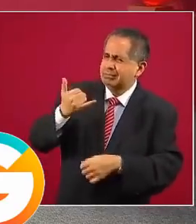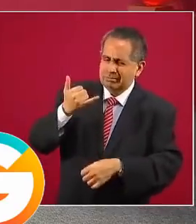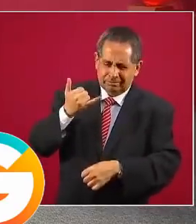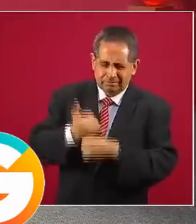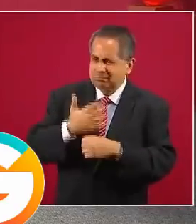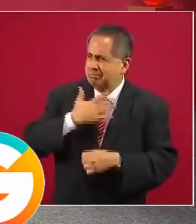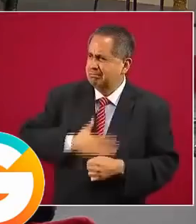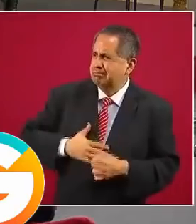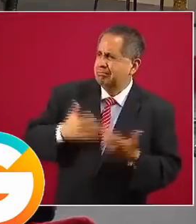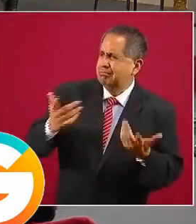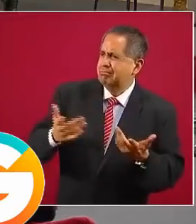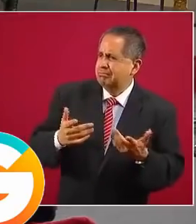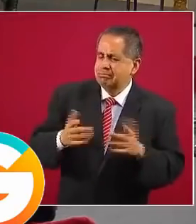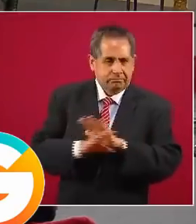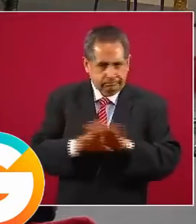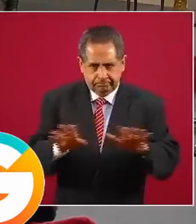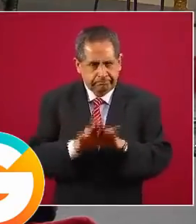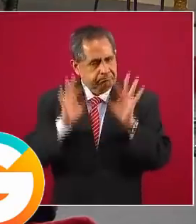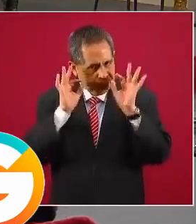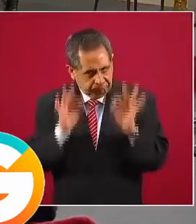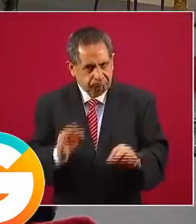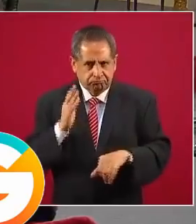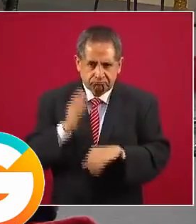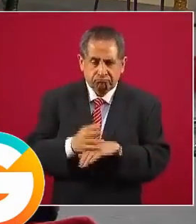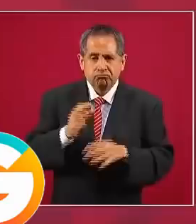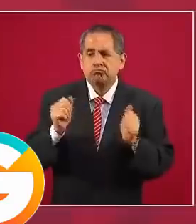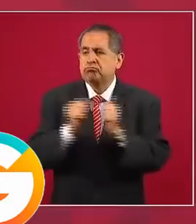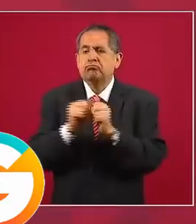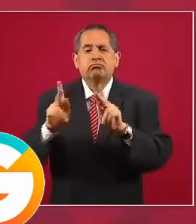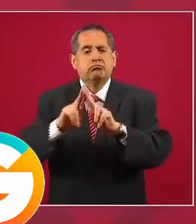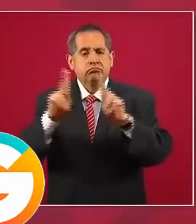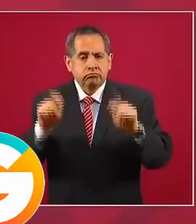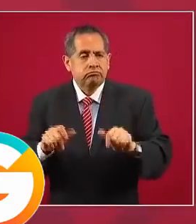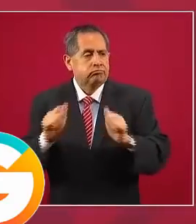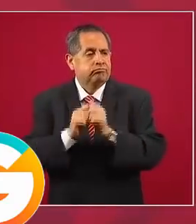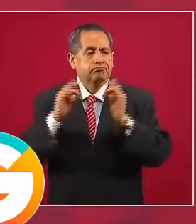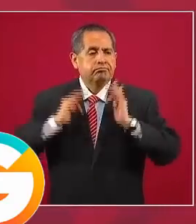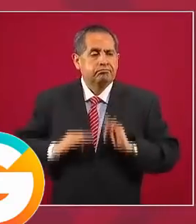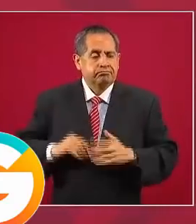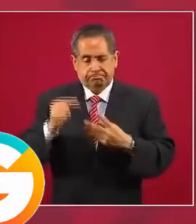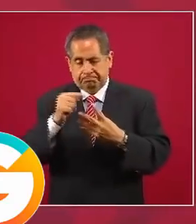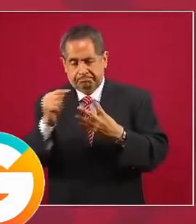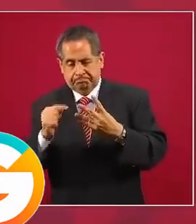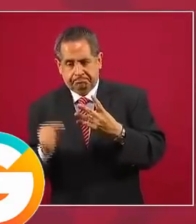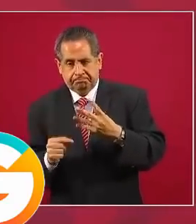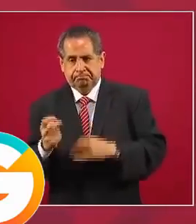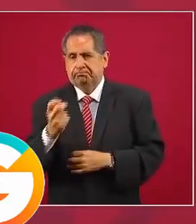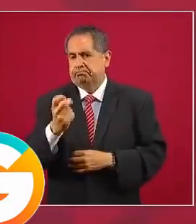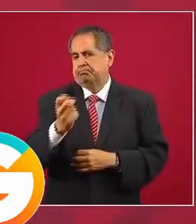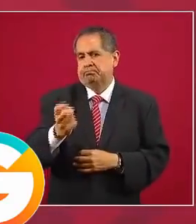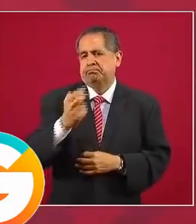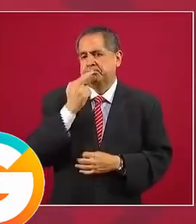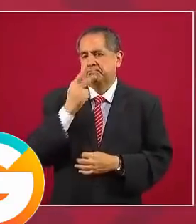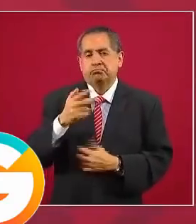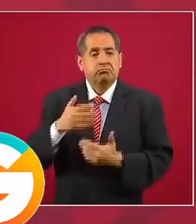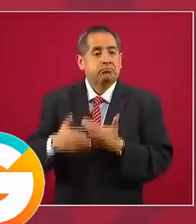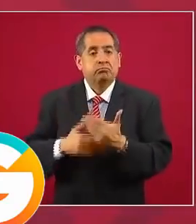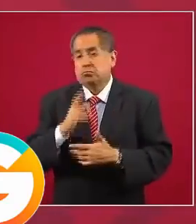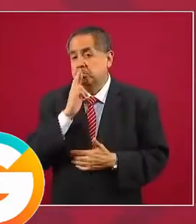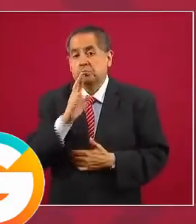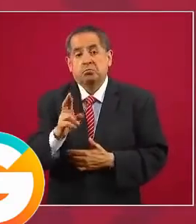paz y más tranquilidad. Entonces, eso nos está dando